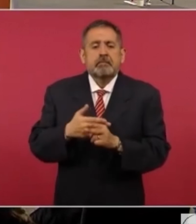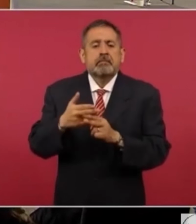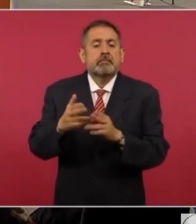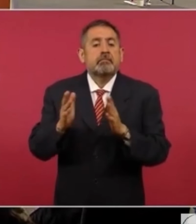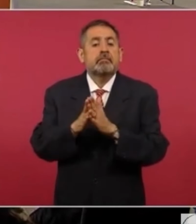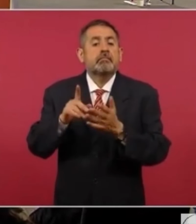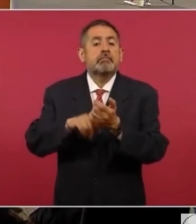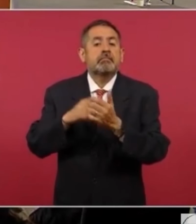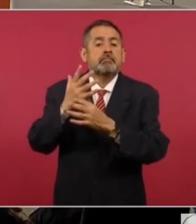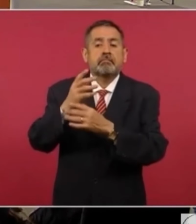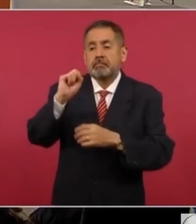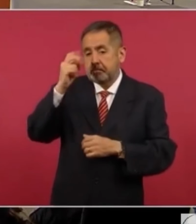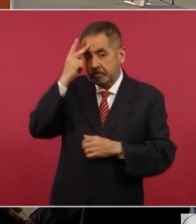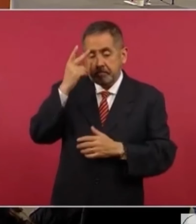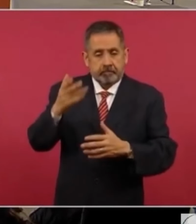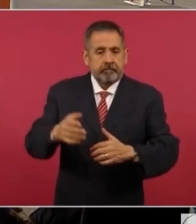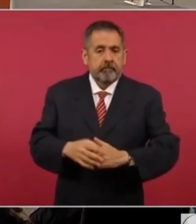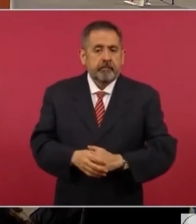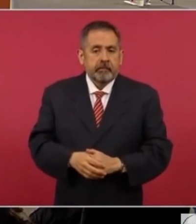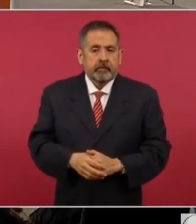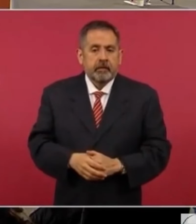San Luis Potosí. Y bueno,